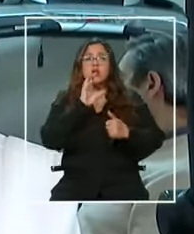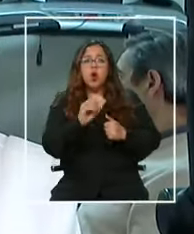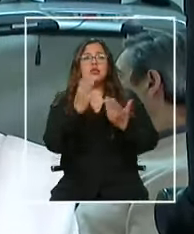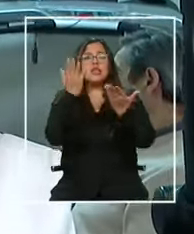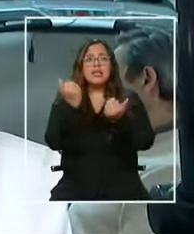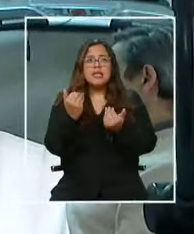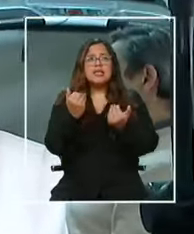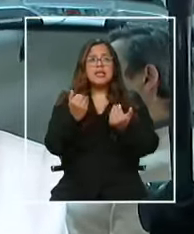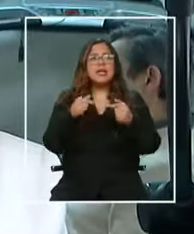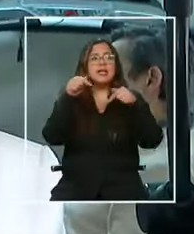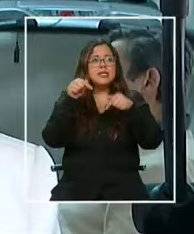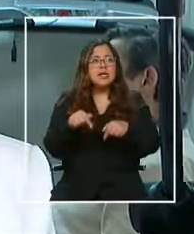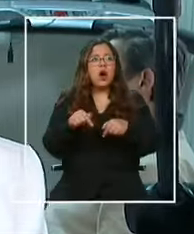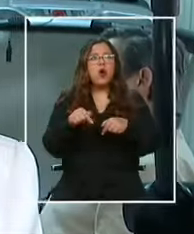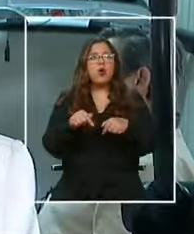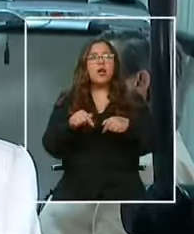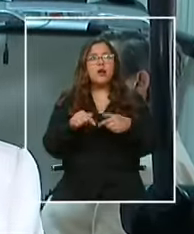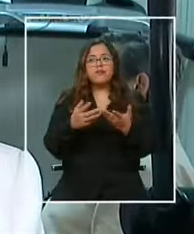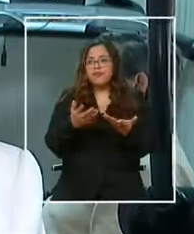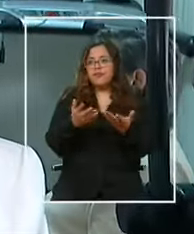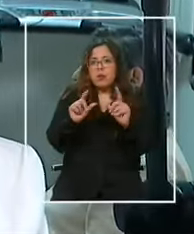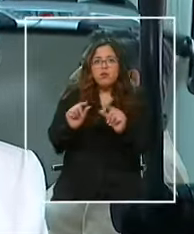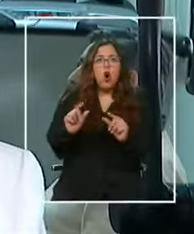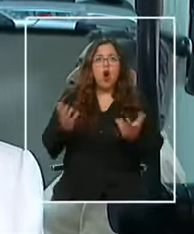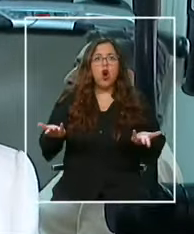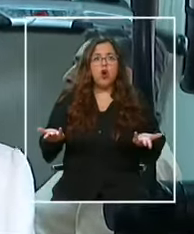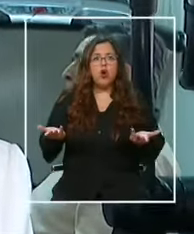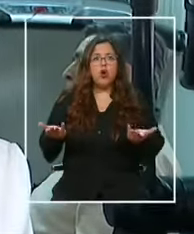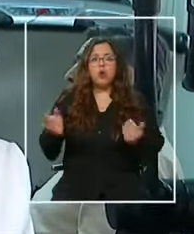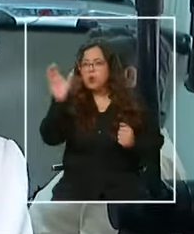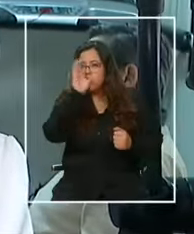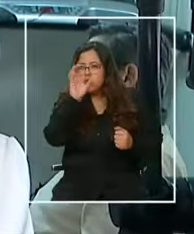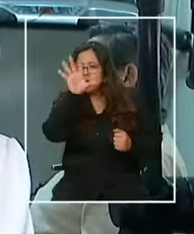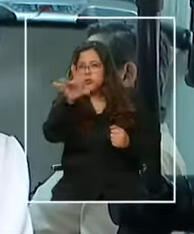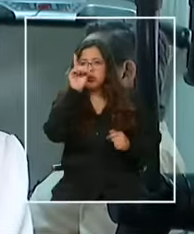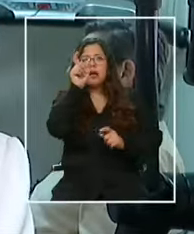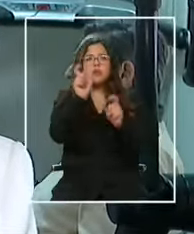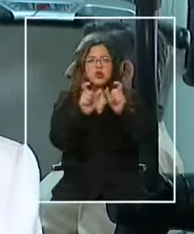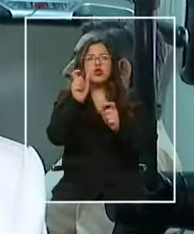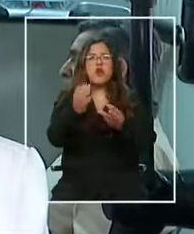y en este momento se encuentran en carencia, o sea, encontrar buenos terapeutas